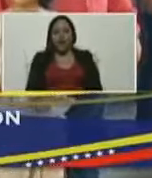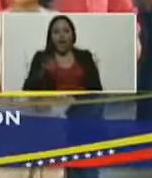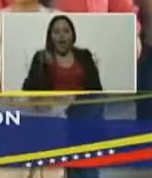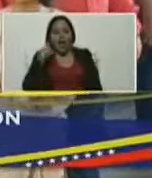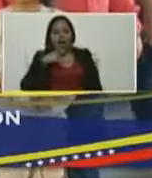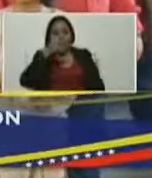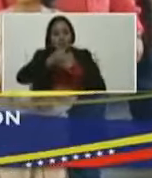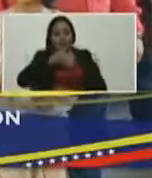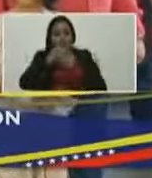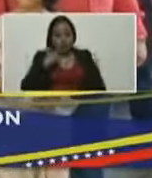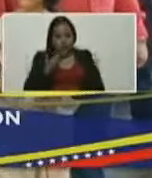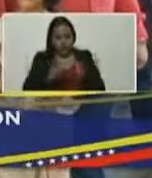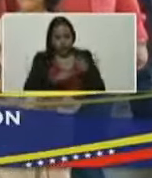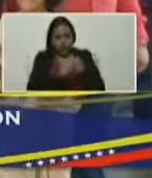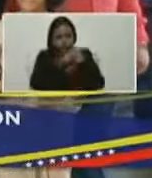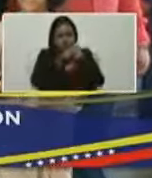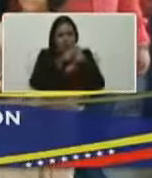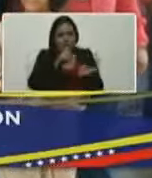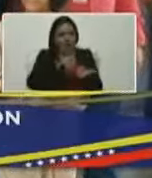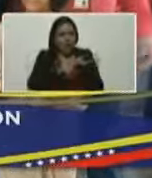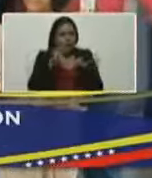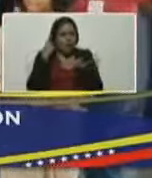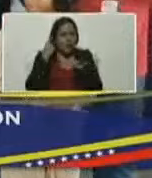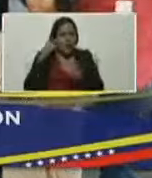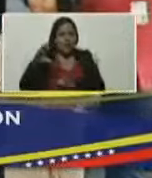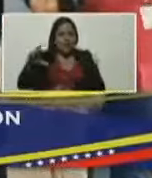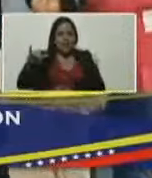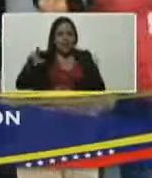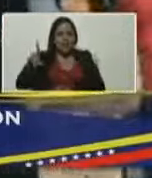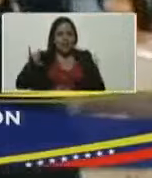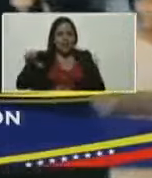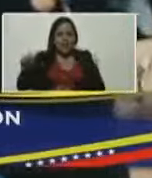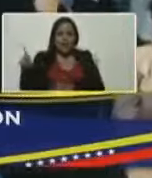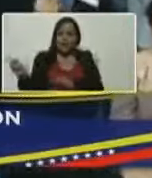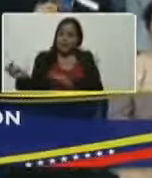con Cilia, mi esposa que está aquí, Cilinda. Bienvenida.